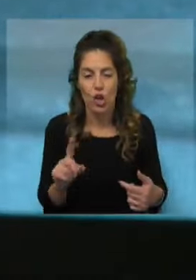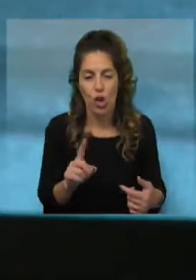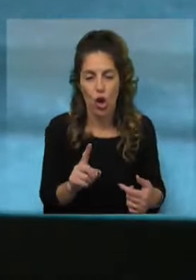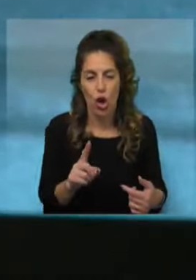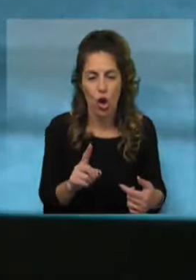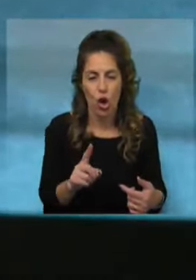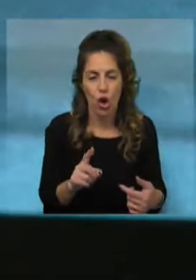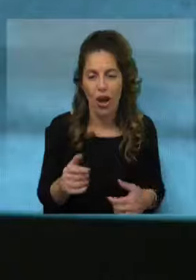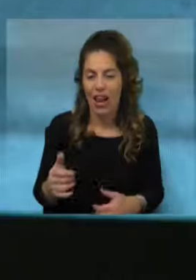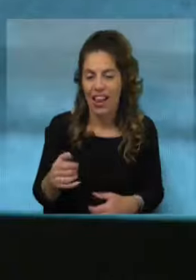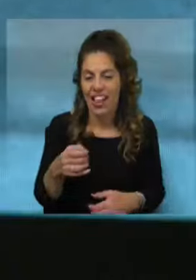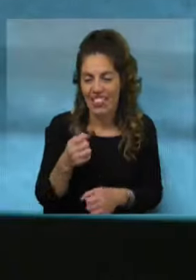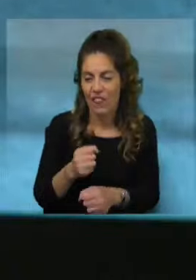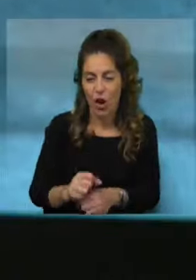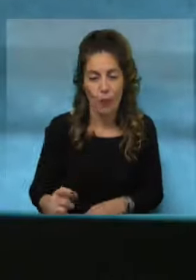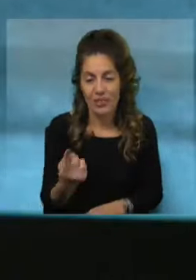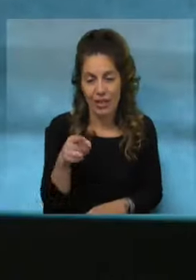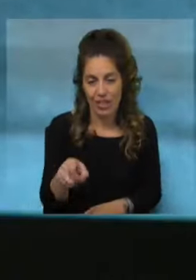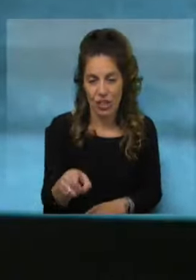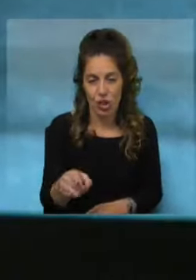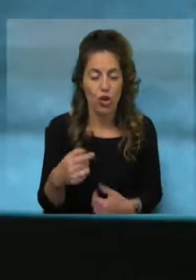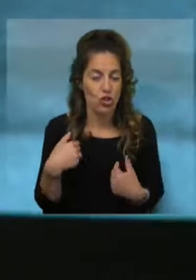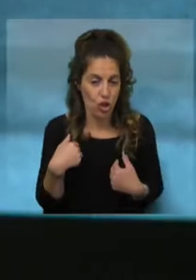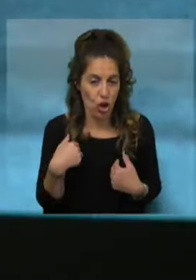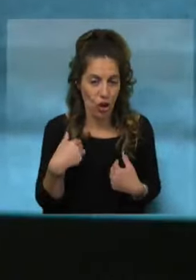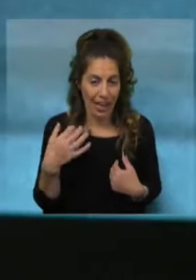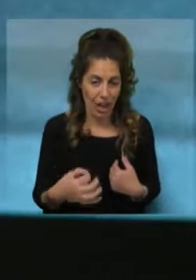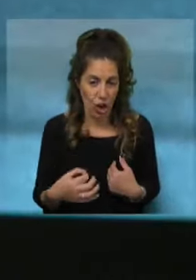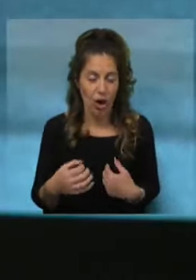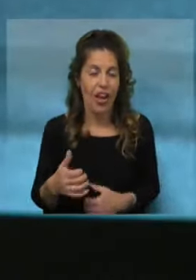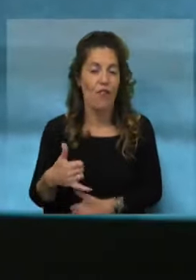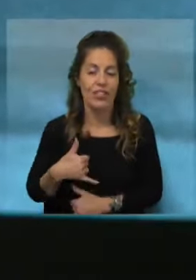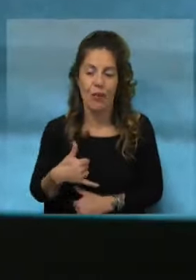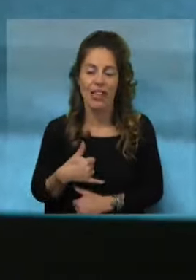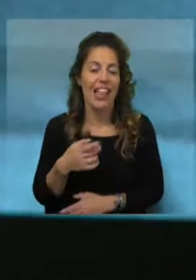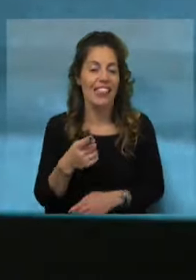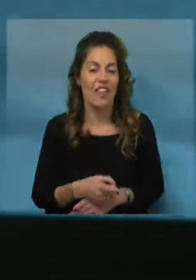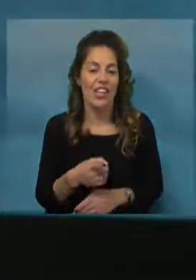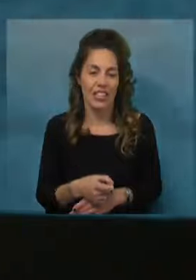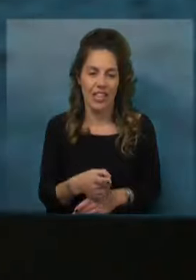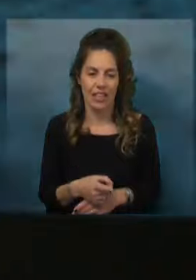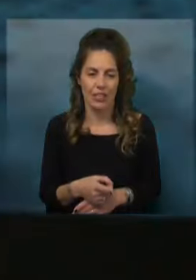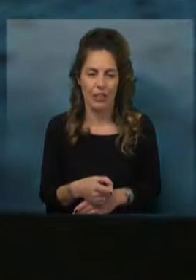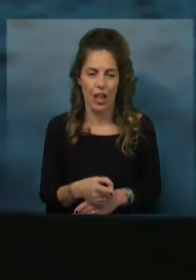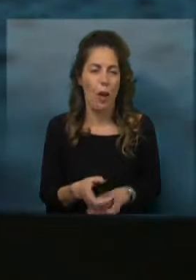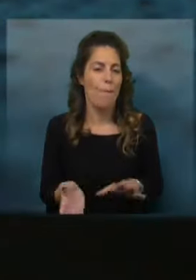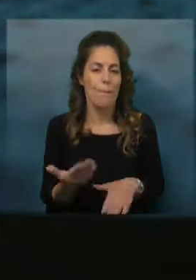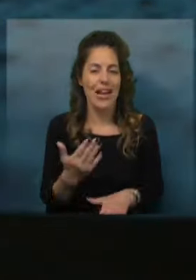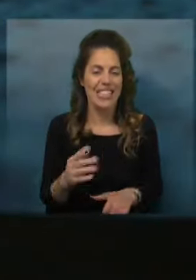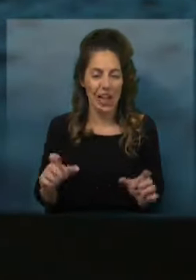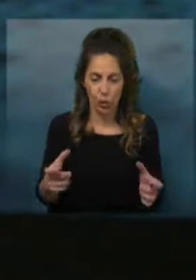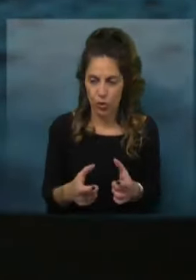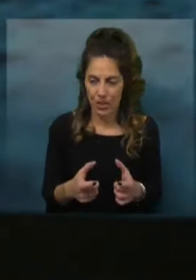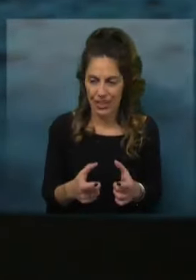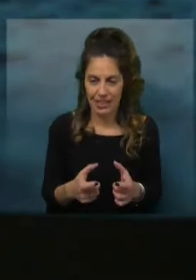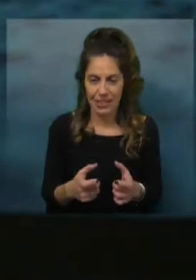sería la función eso en lo personal yo creo que que las fuerzas armadas deberían ser eh mucho más reducidas y